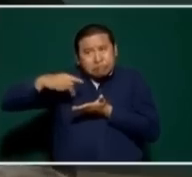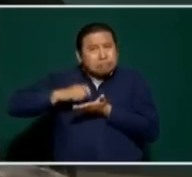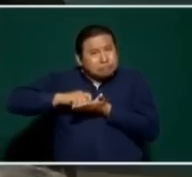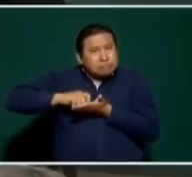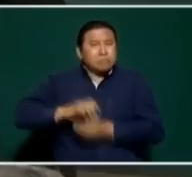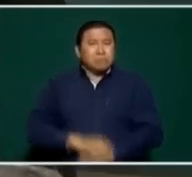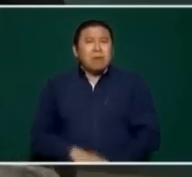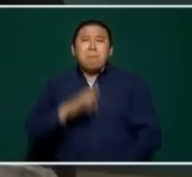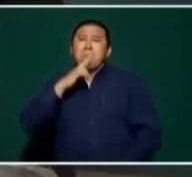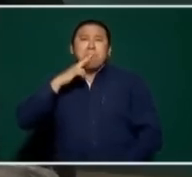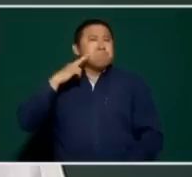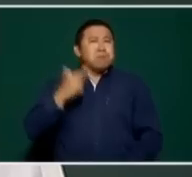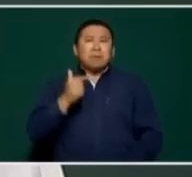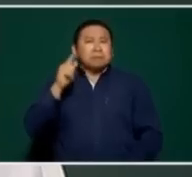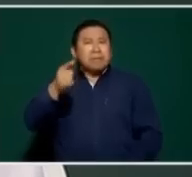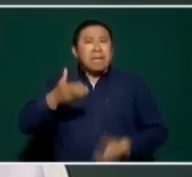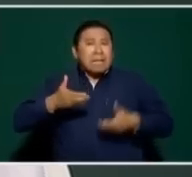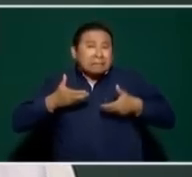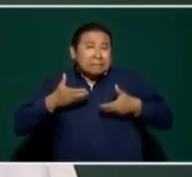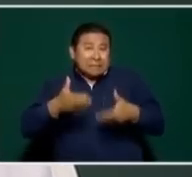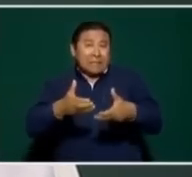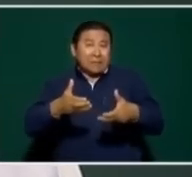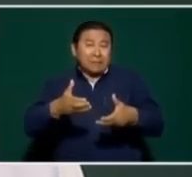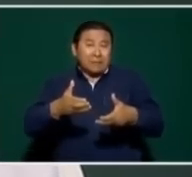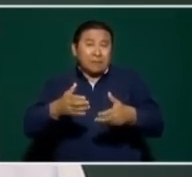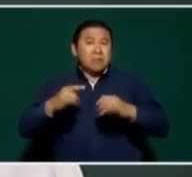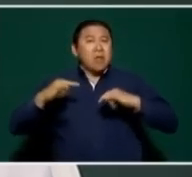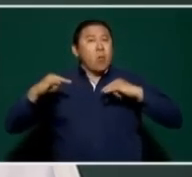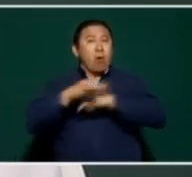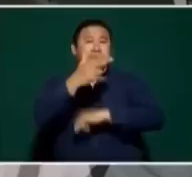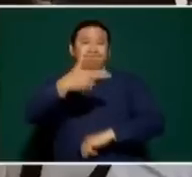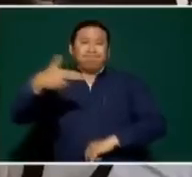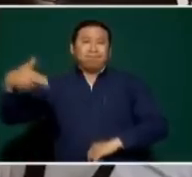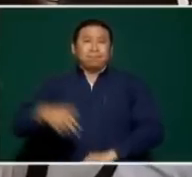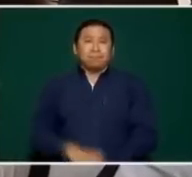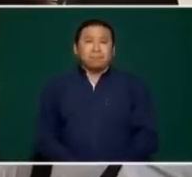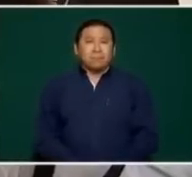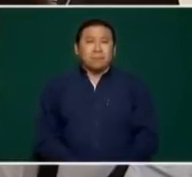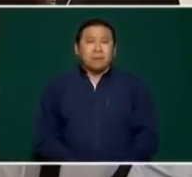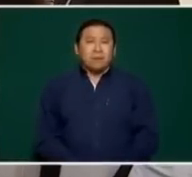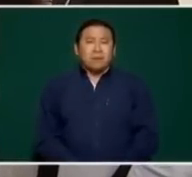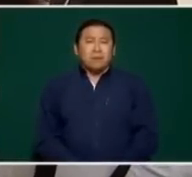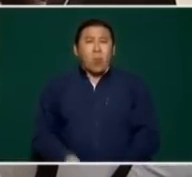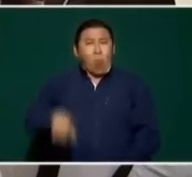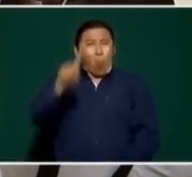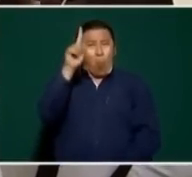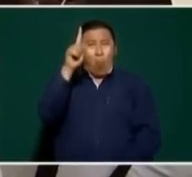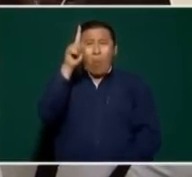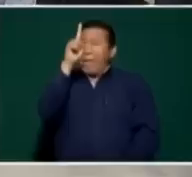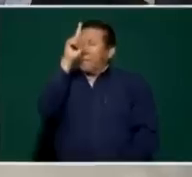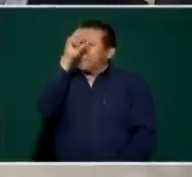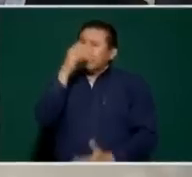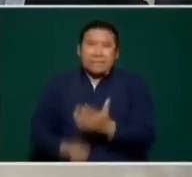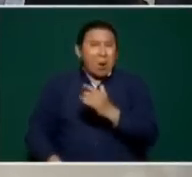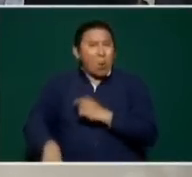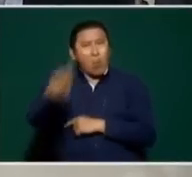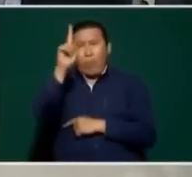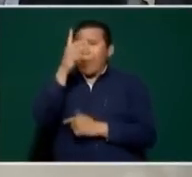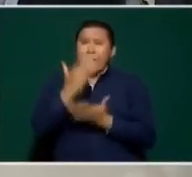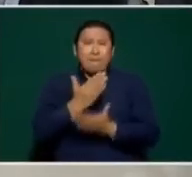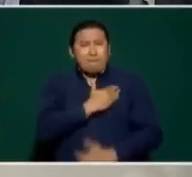para mejorar las calles de la zona hotelera. Una más. A ver,